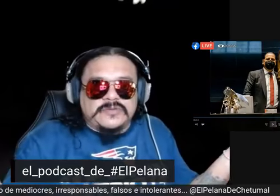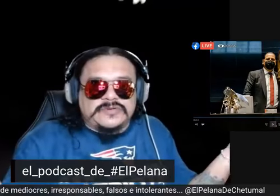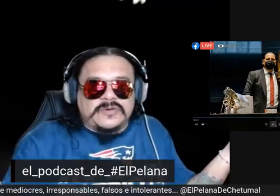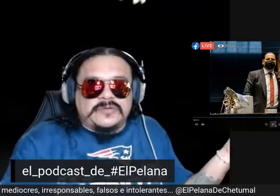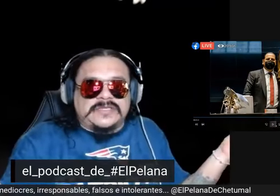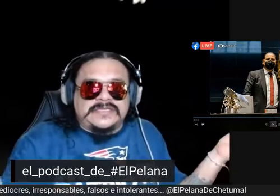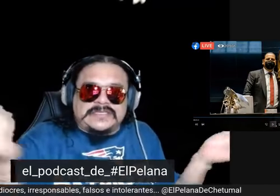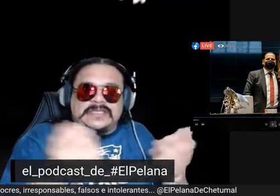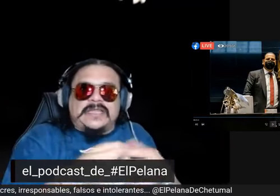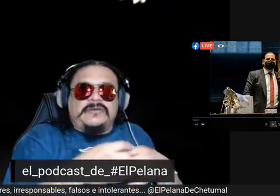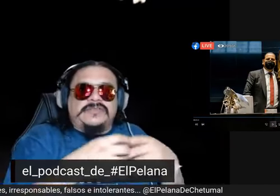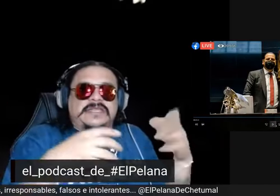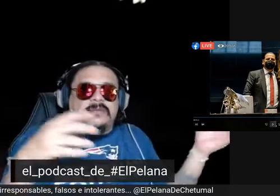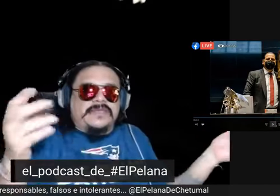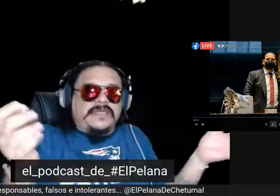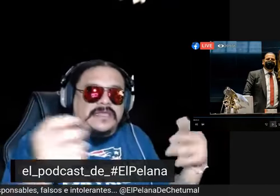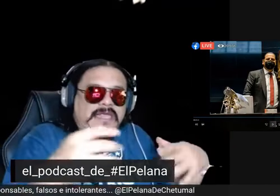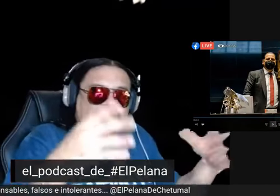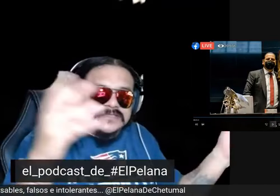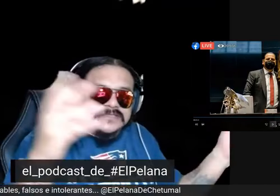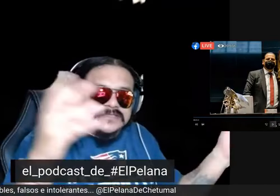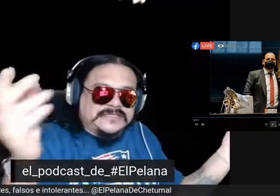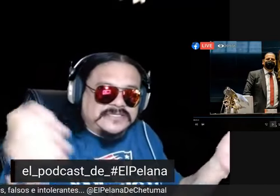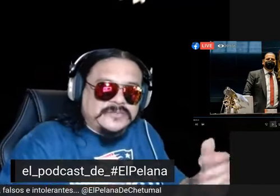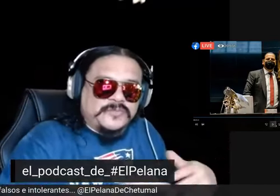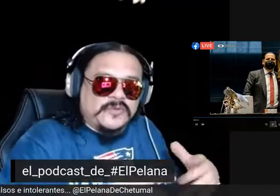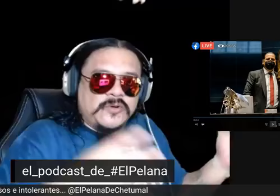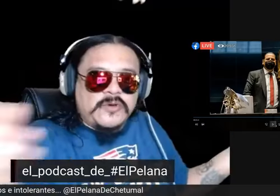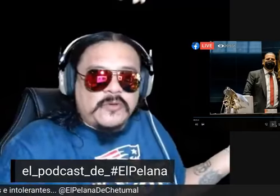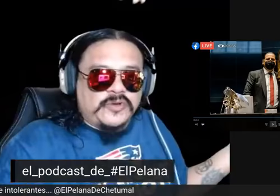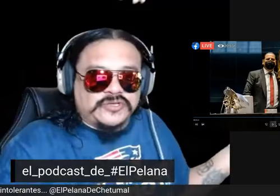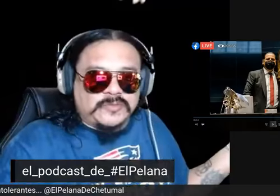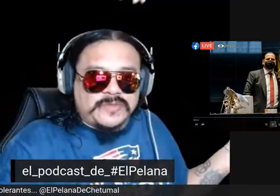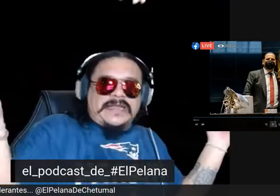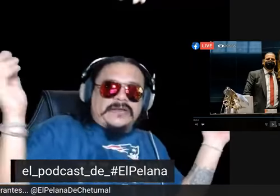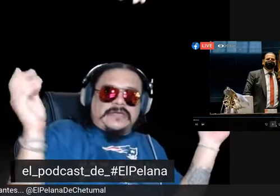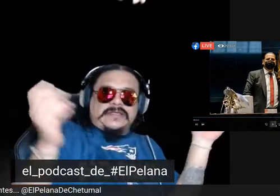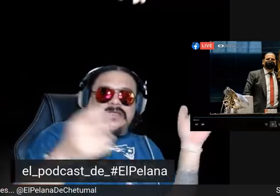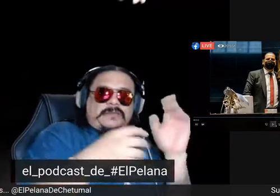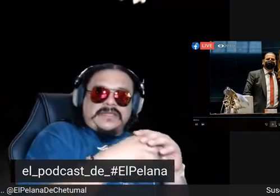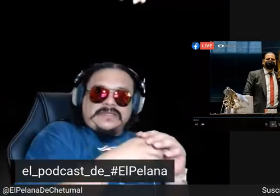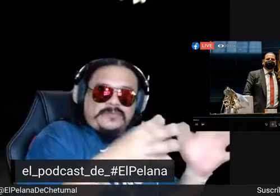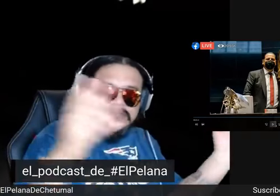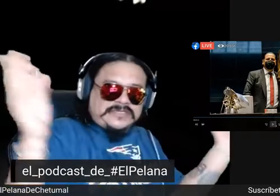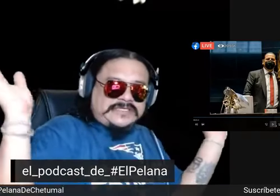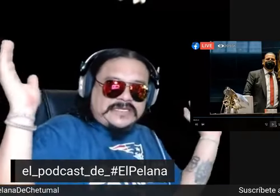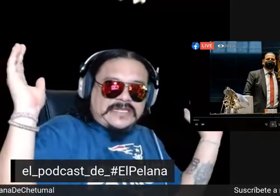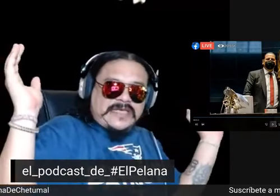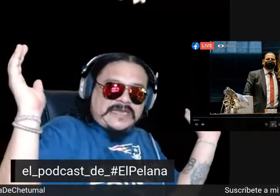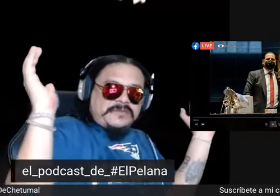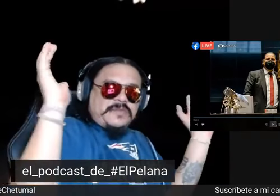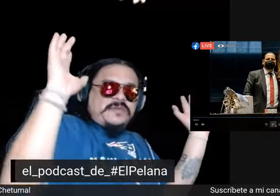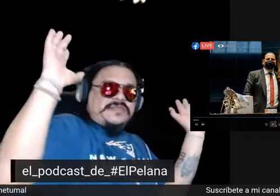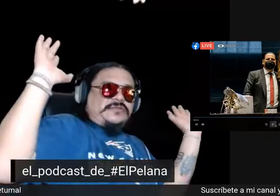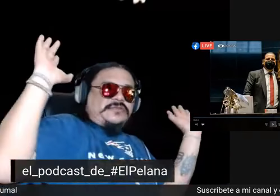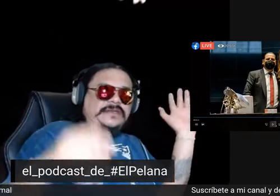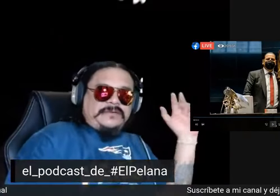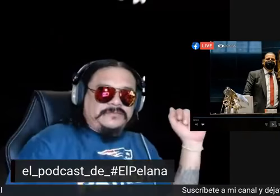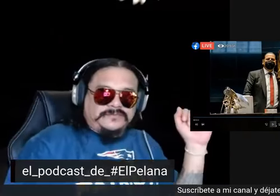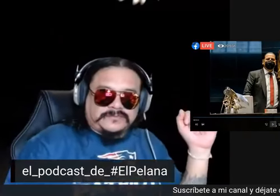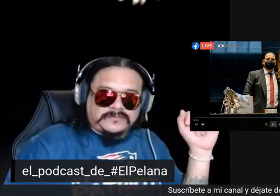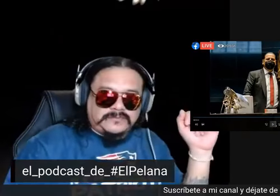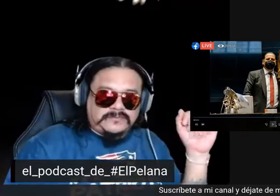sabemos cómo te hiciste de la noche a la mañana de casa, así tipo Huicho Domínguez en Andara, ¿no? Que de repente, puto, estás en Andara y vives a toda